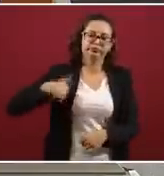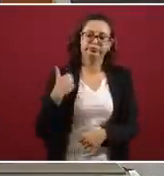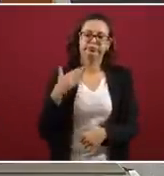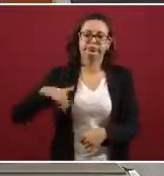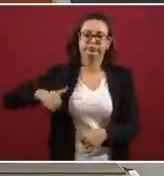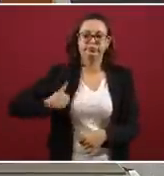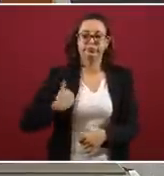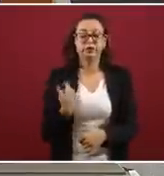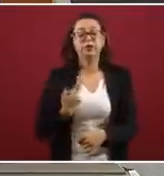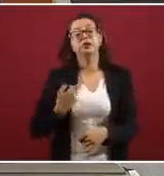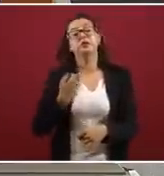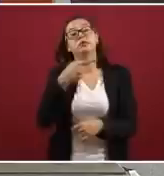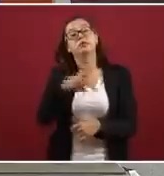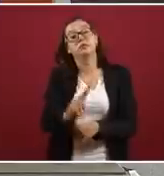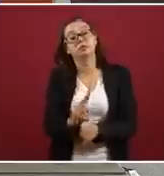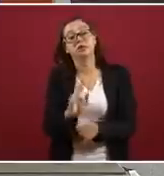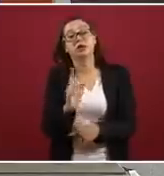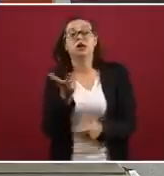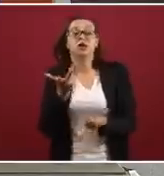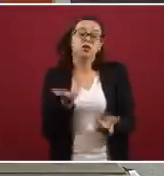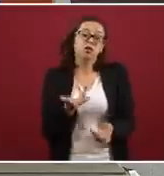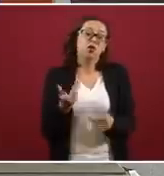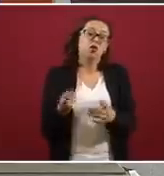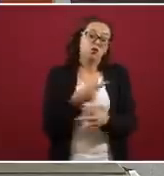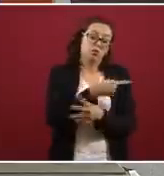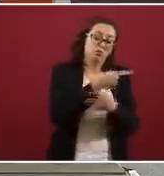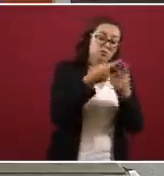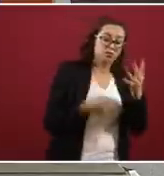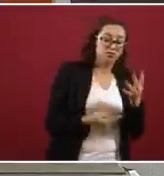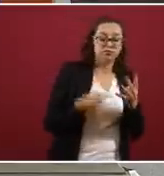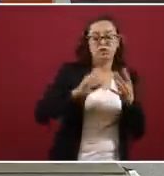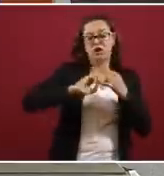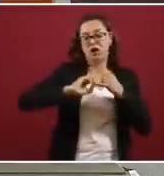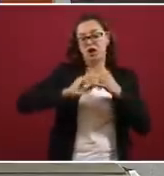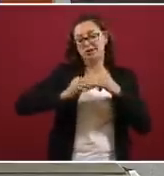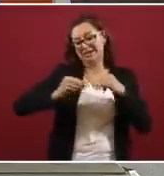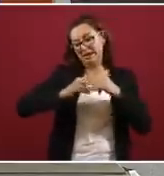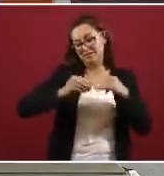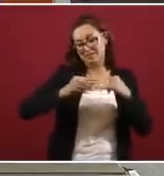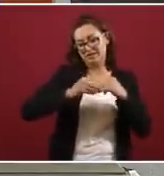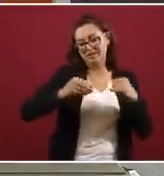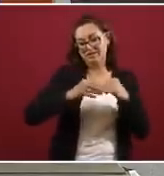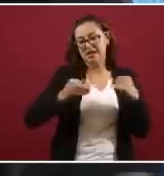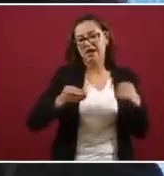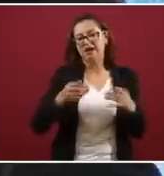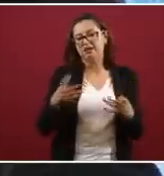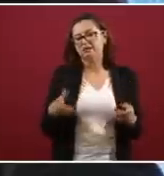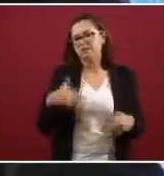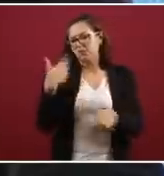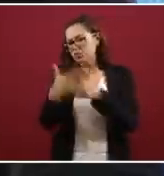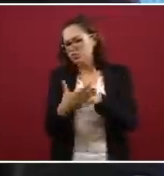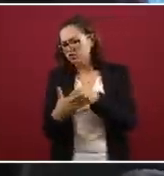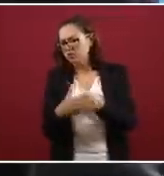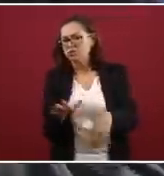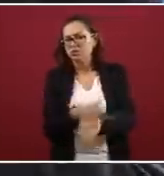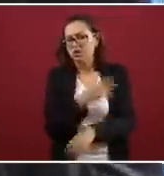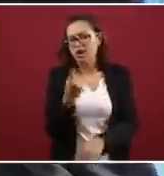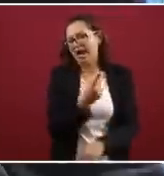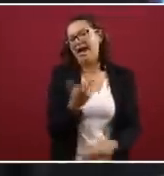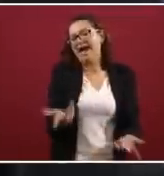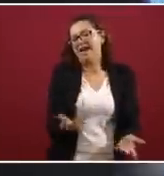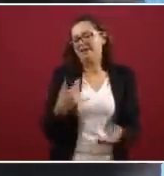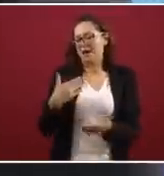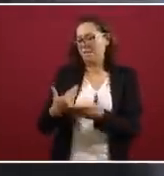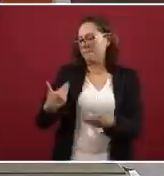hasta el día de ahora, fundamentalmente el maíz, porque es cuando se van a presentar las cosechas.